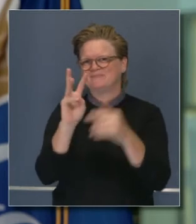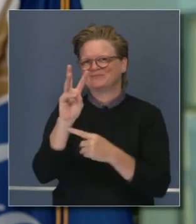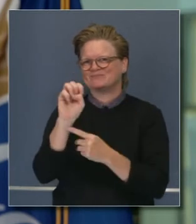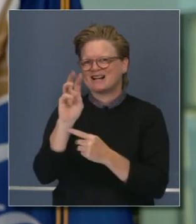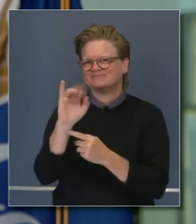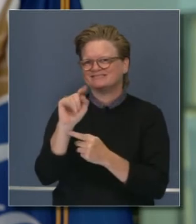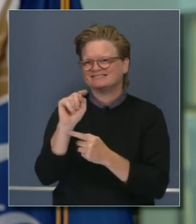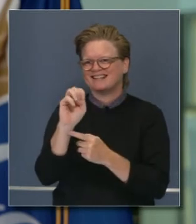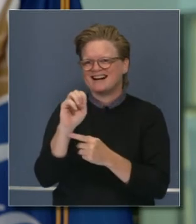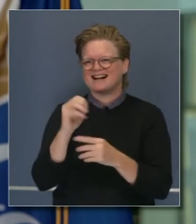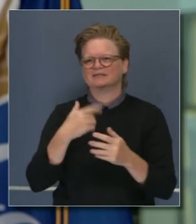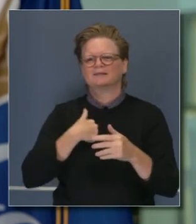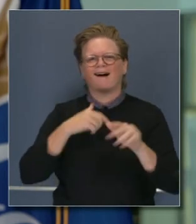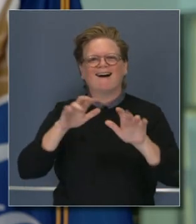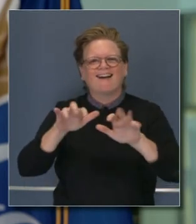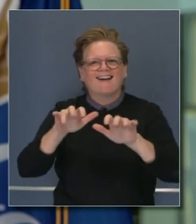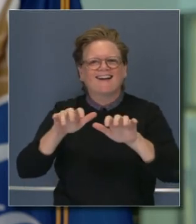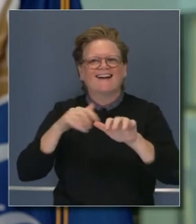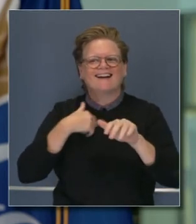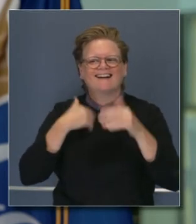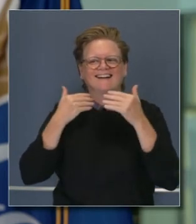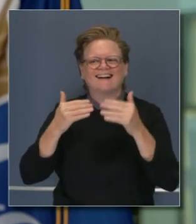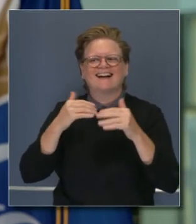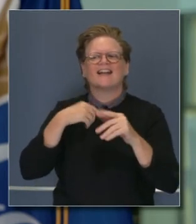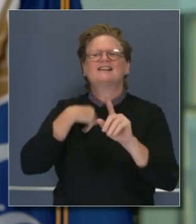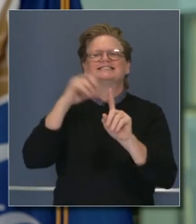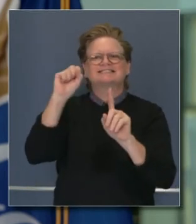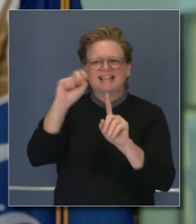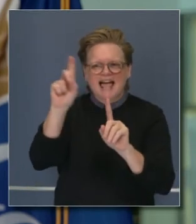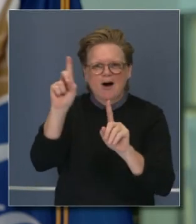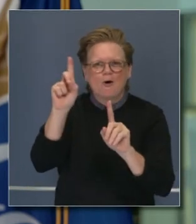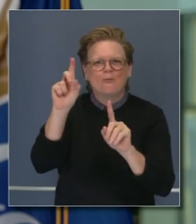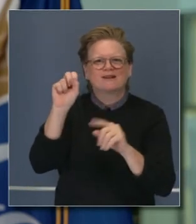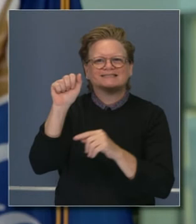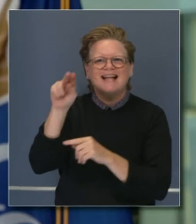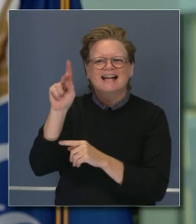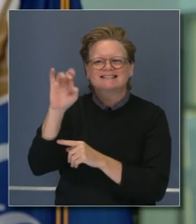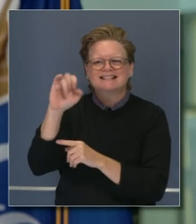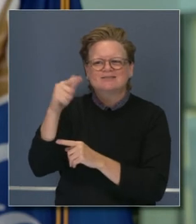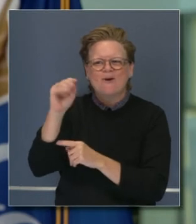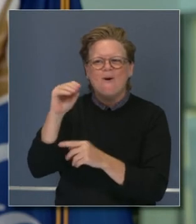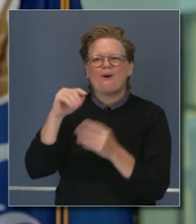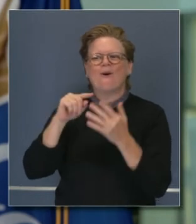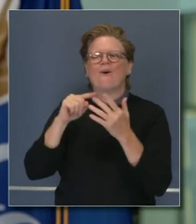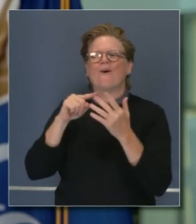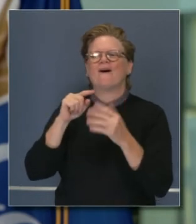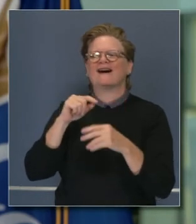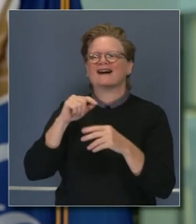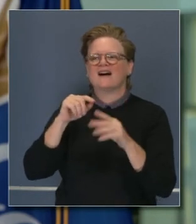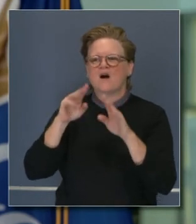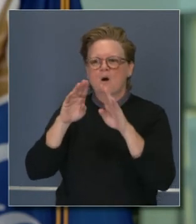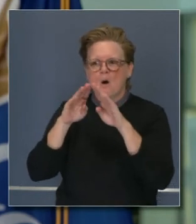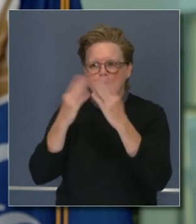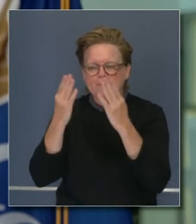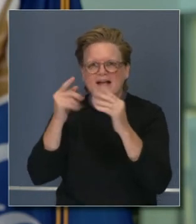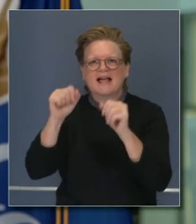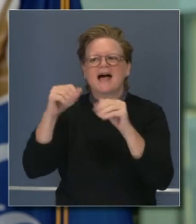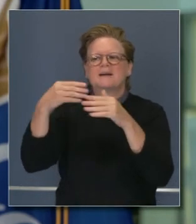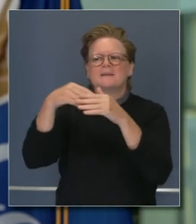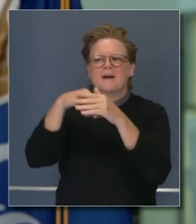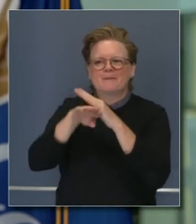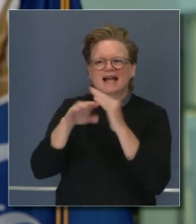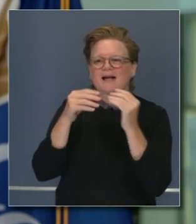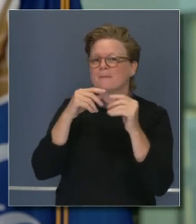bajando por la lista, veo restaurantes, veo la categoría en rojo, algunos que pueden abrir con